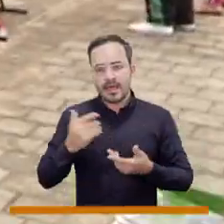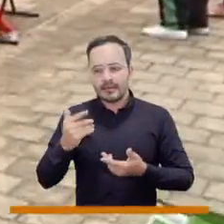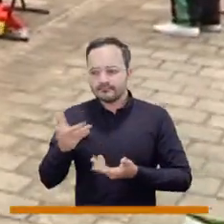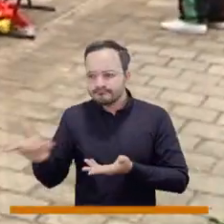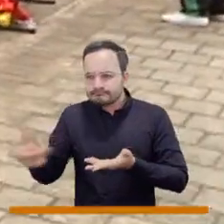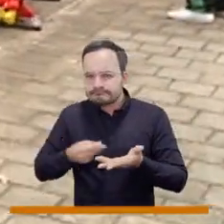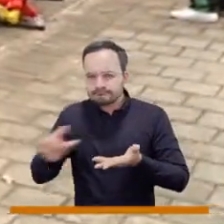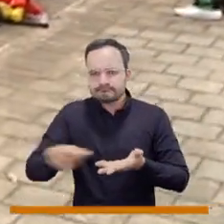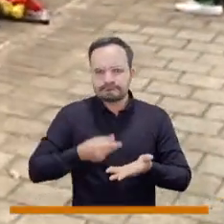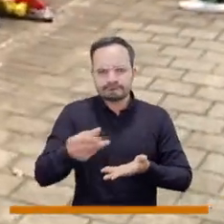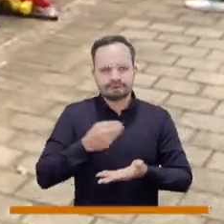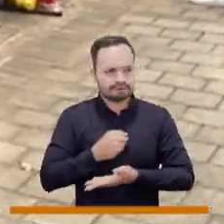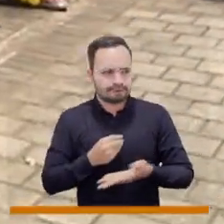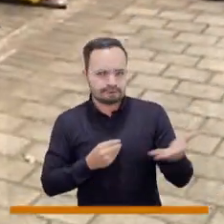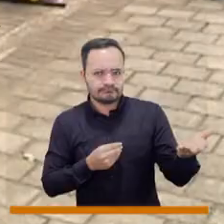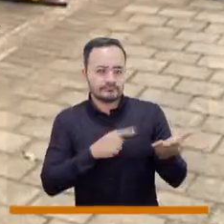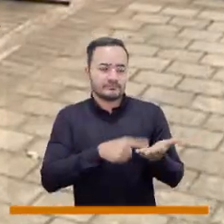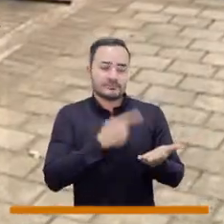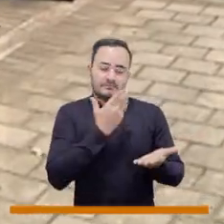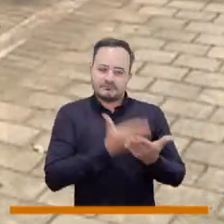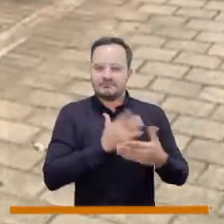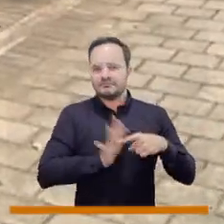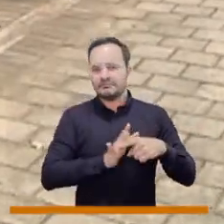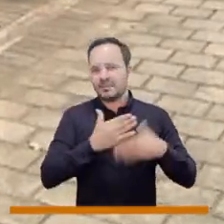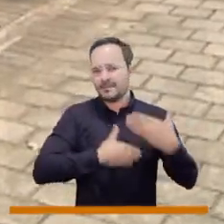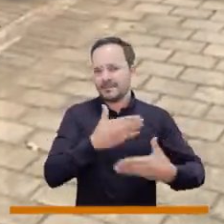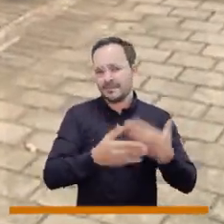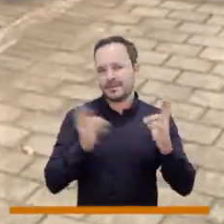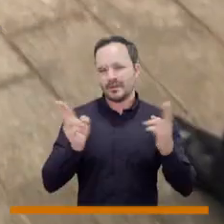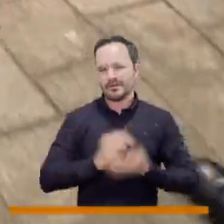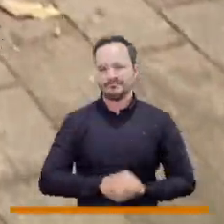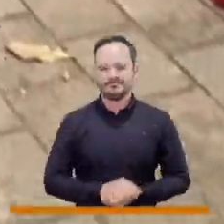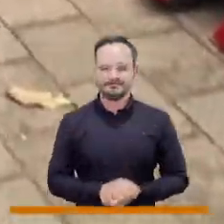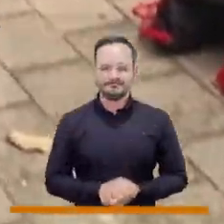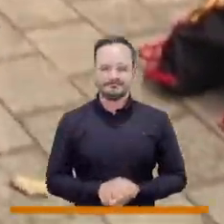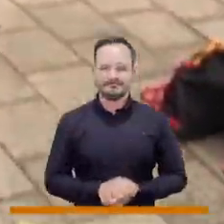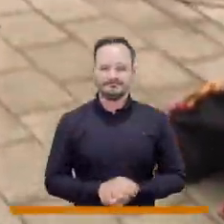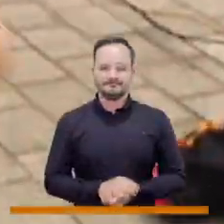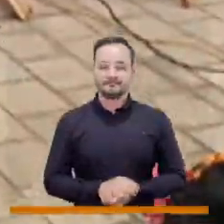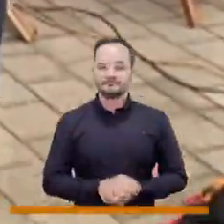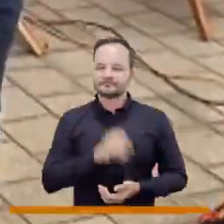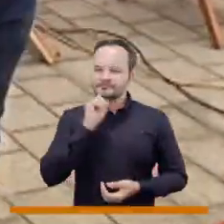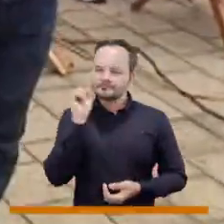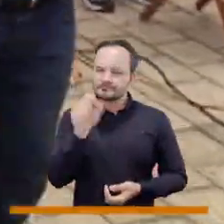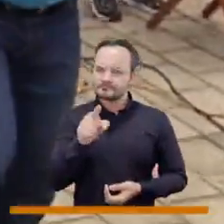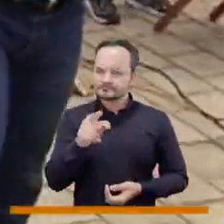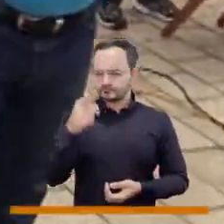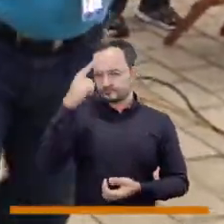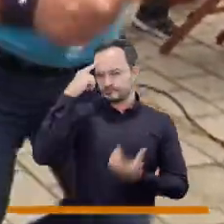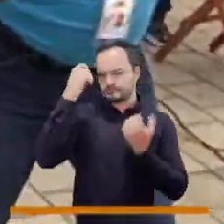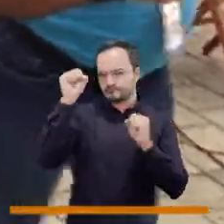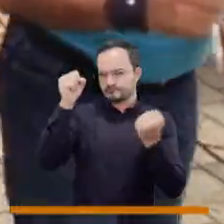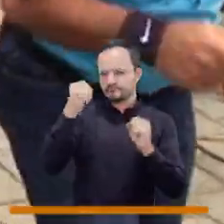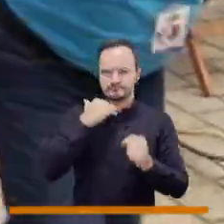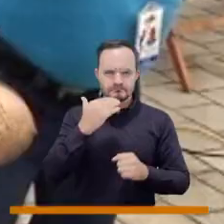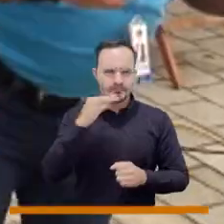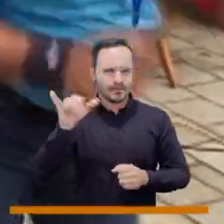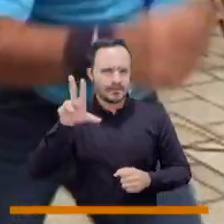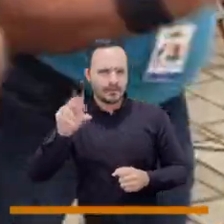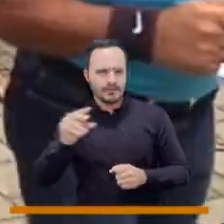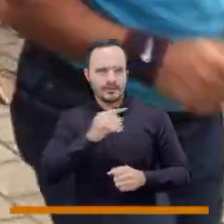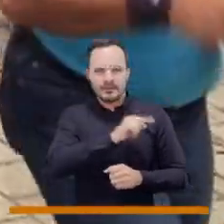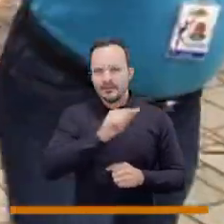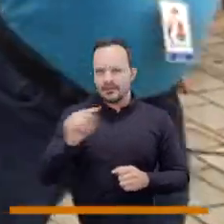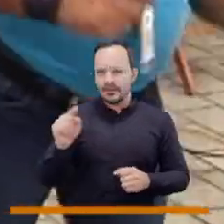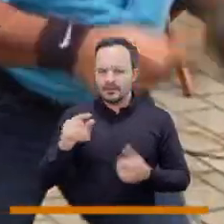Medellín pueda recoger estas banderas, pueda recoger estas propuestas. Concejal, ¿a usted de pronto le preocupa que